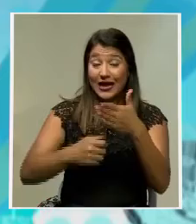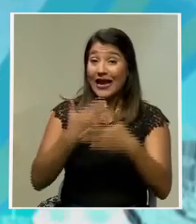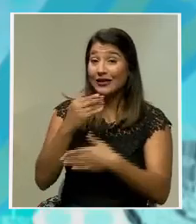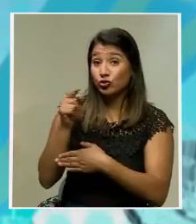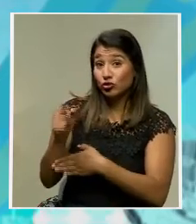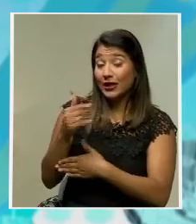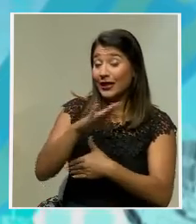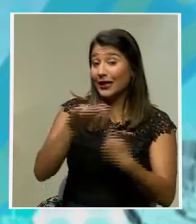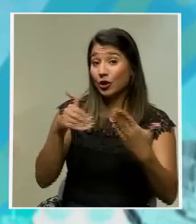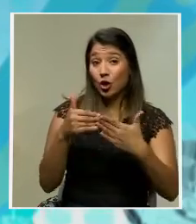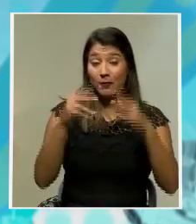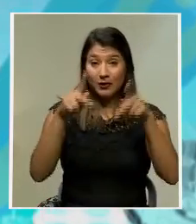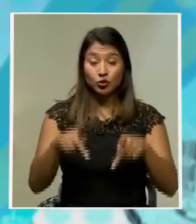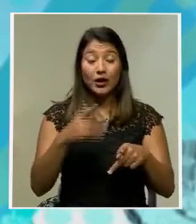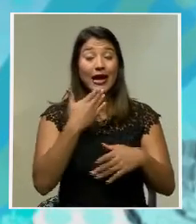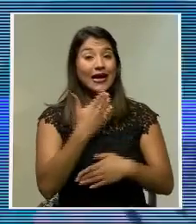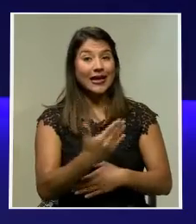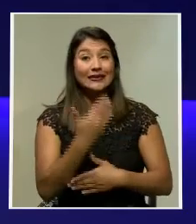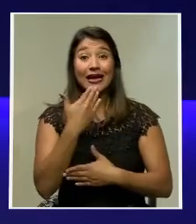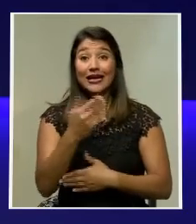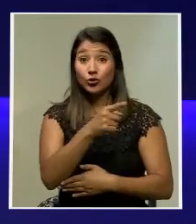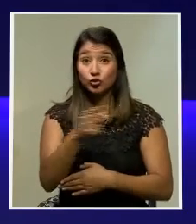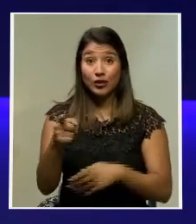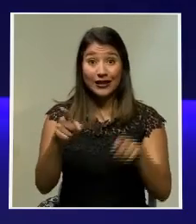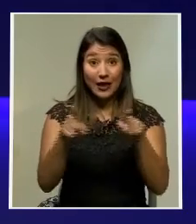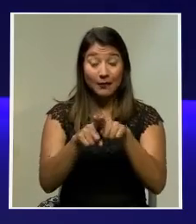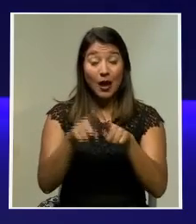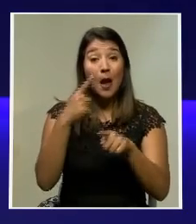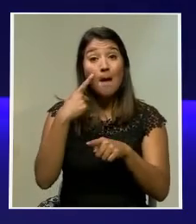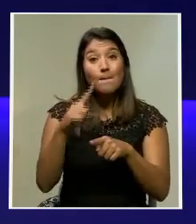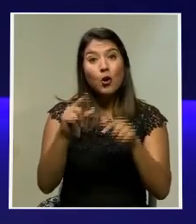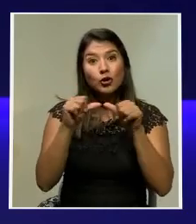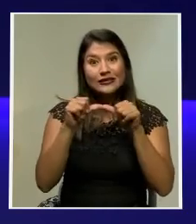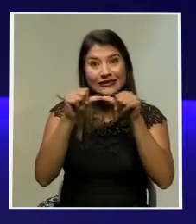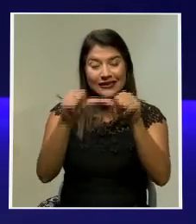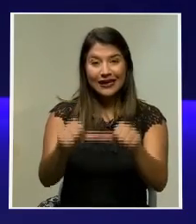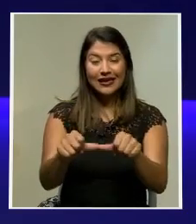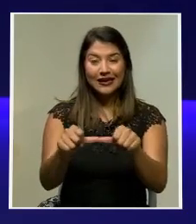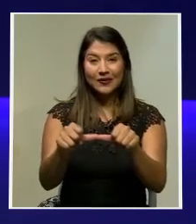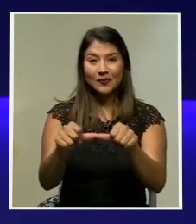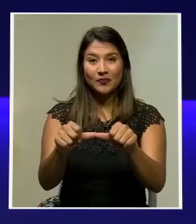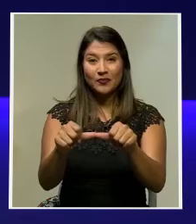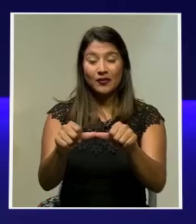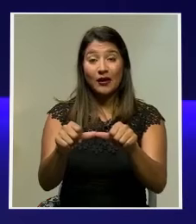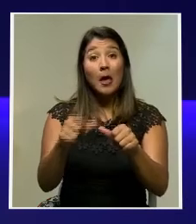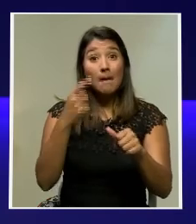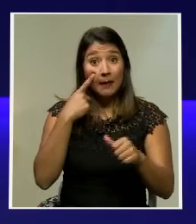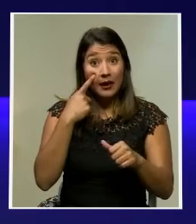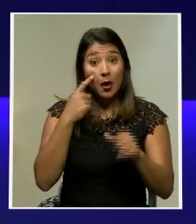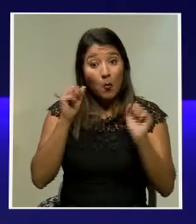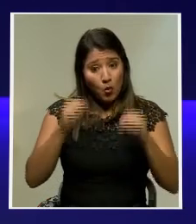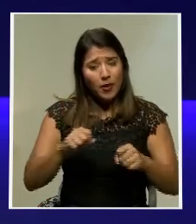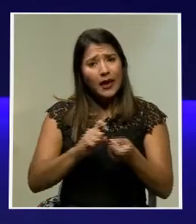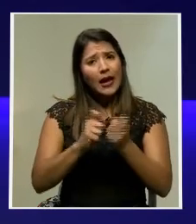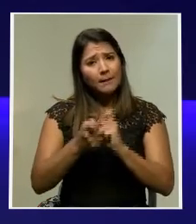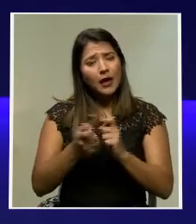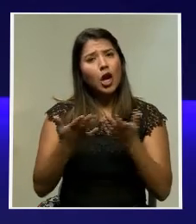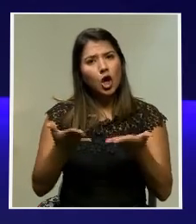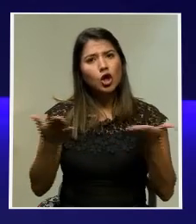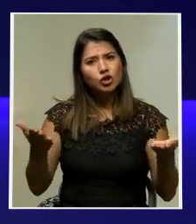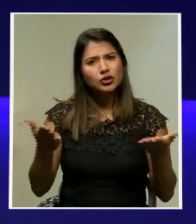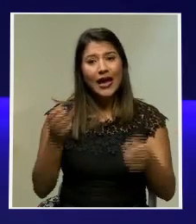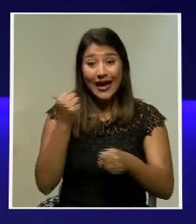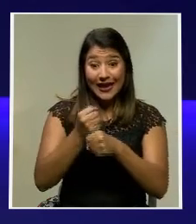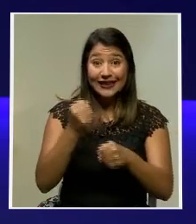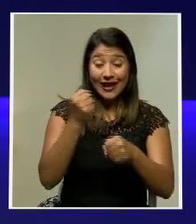audiencia. Muchas gracias. Gracias a ustedes también por seguir ahí. Ya ven, se pueden cambiar las cosas. El trabajo